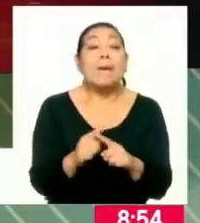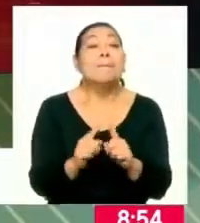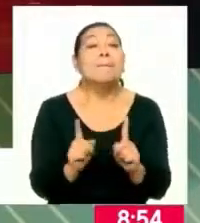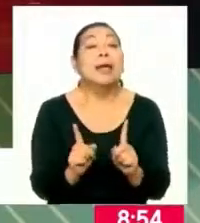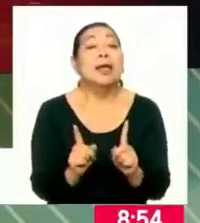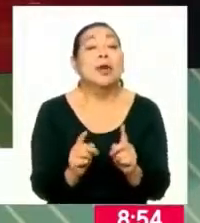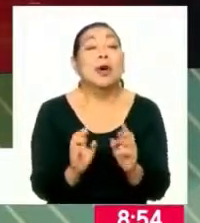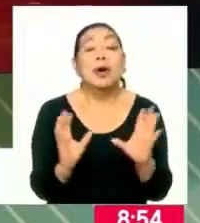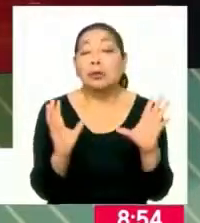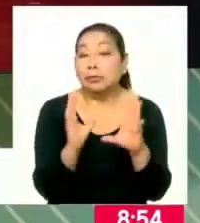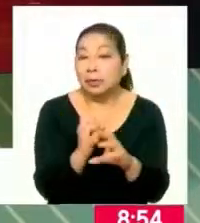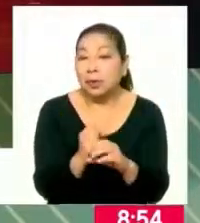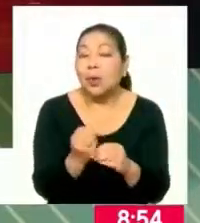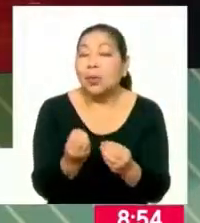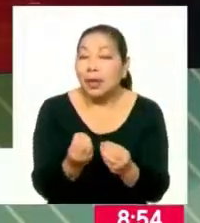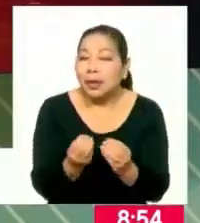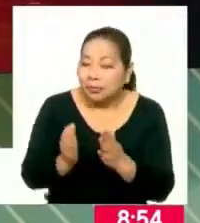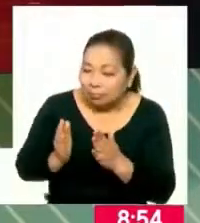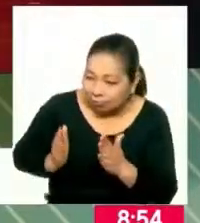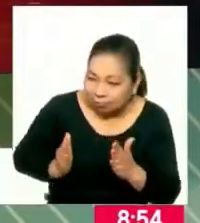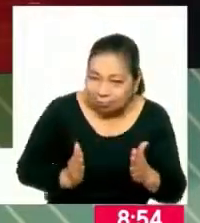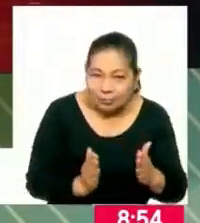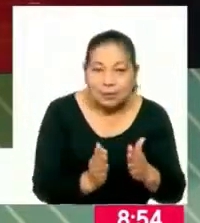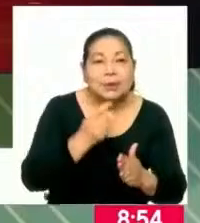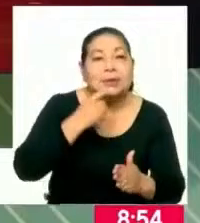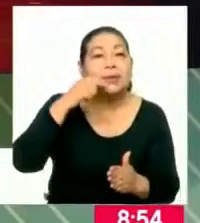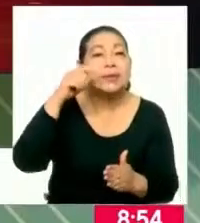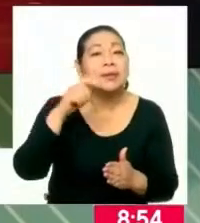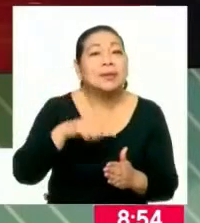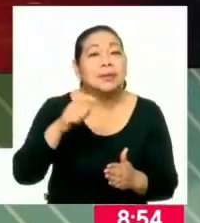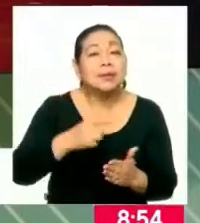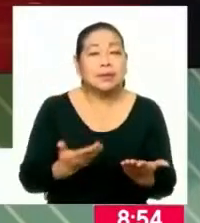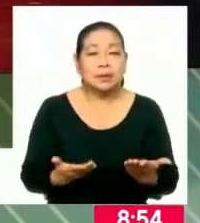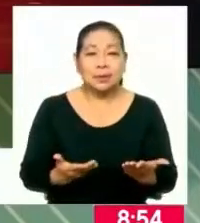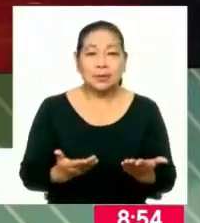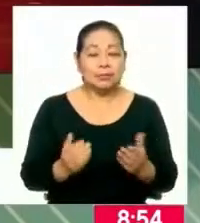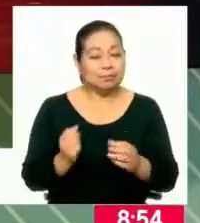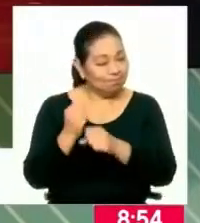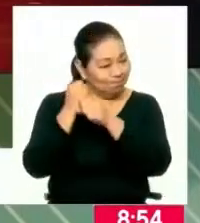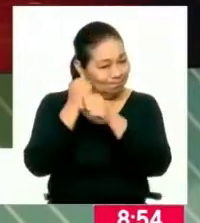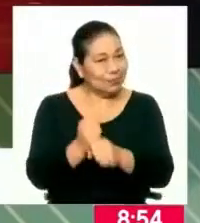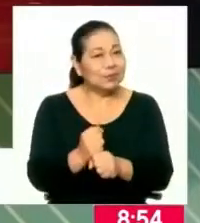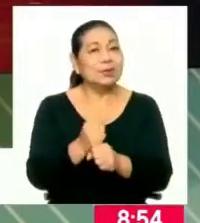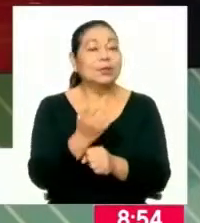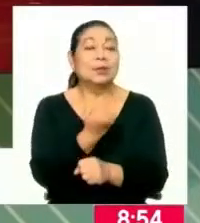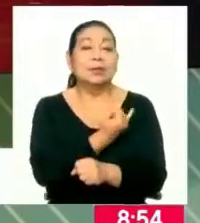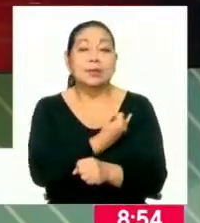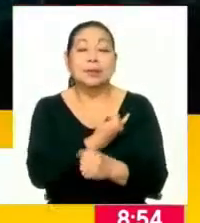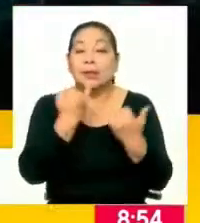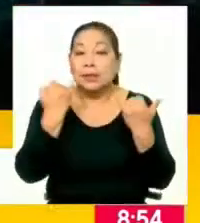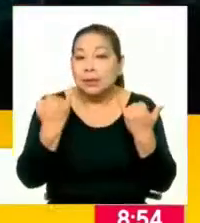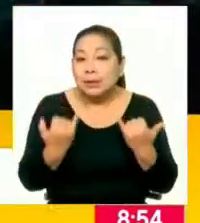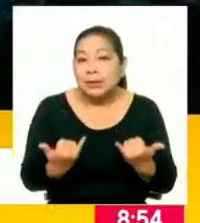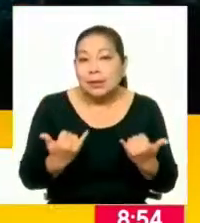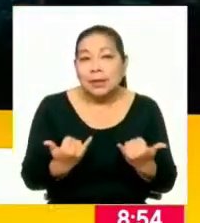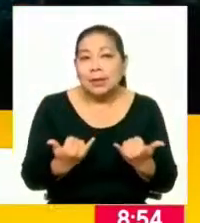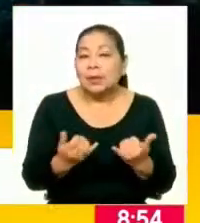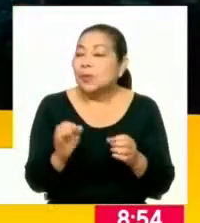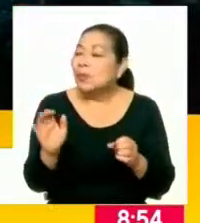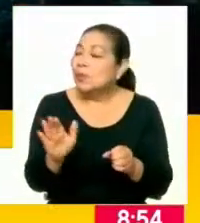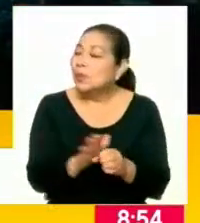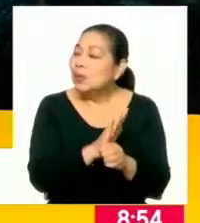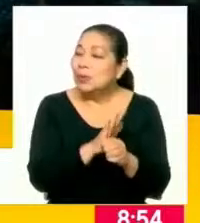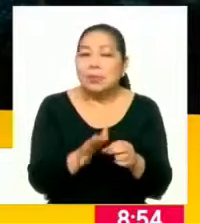pero en resumen, ¿sabes a dónde podemos ir? A que necesitamos, ¿no?, fortalecer la institucionalidad en este país, y eso es